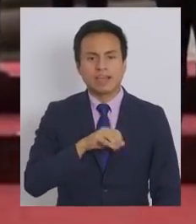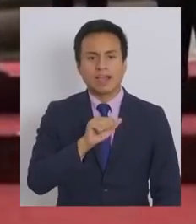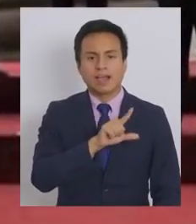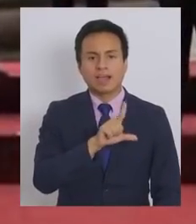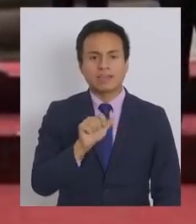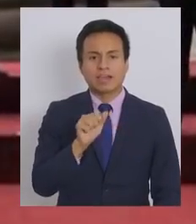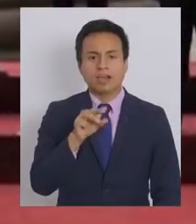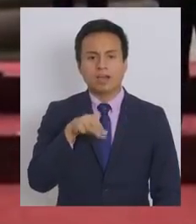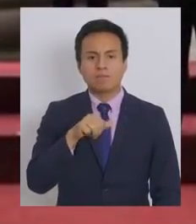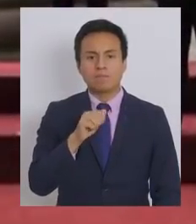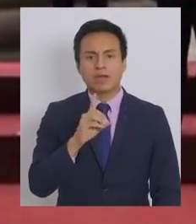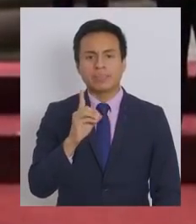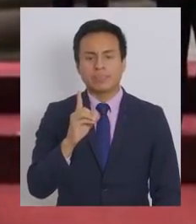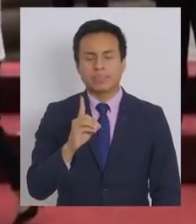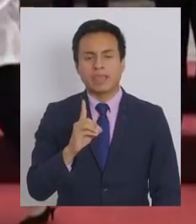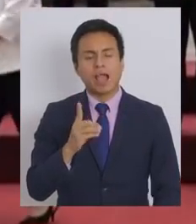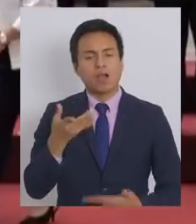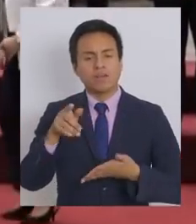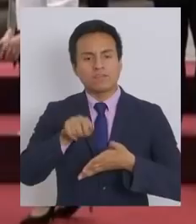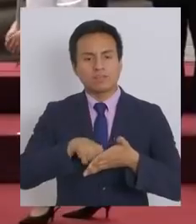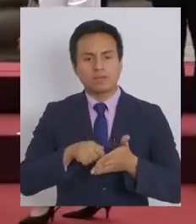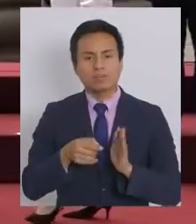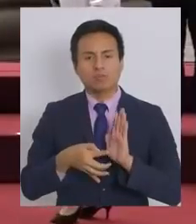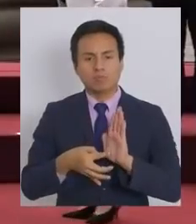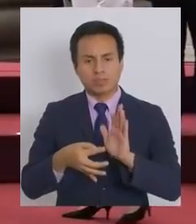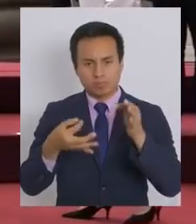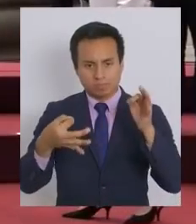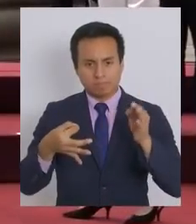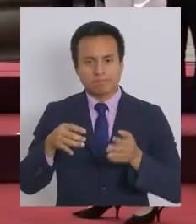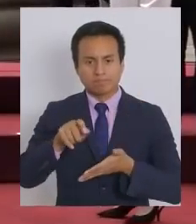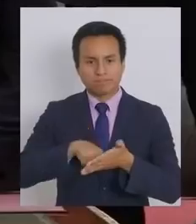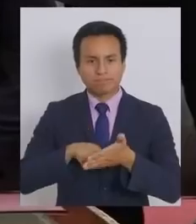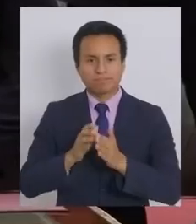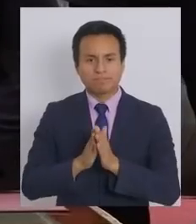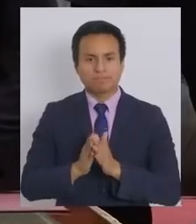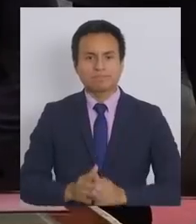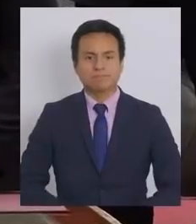Los invitamos a la firma del documento.